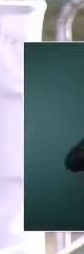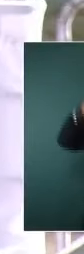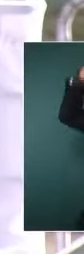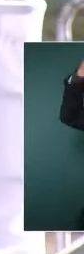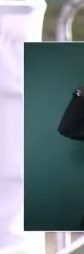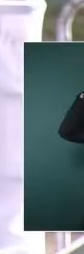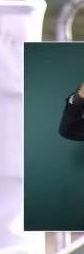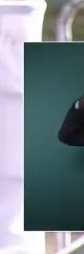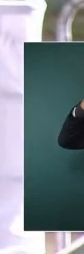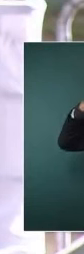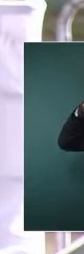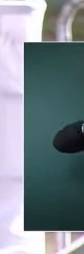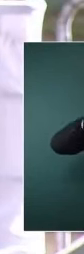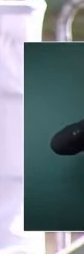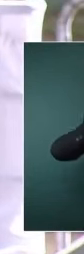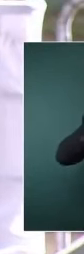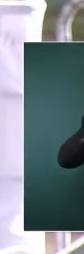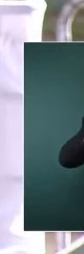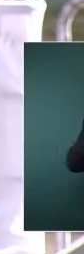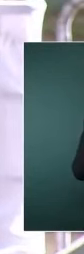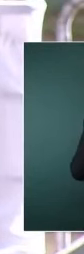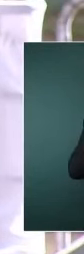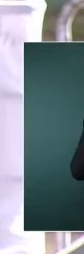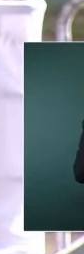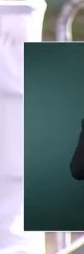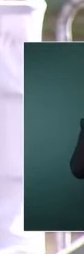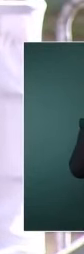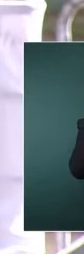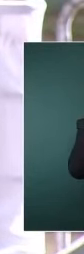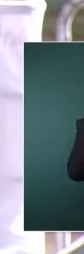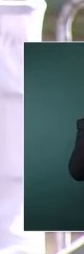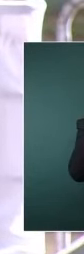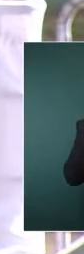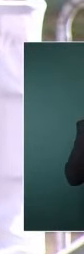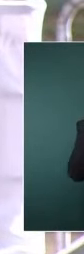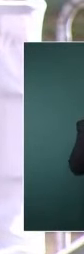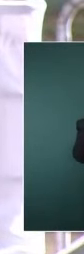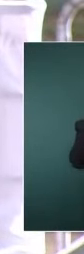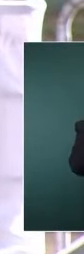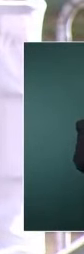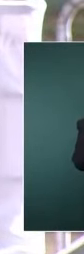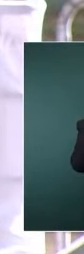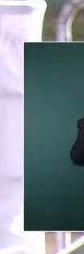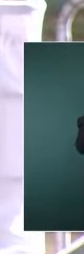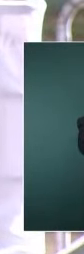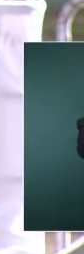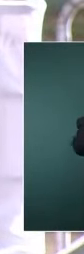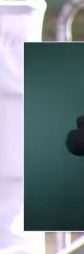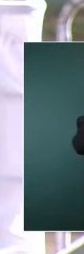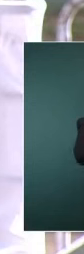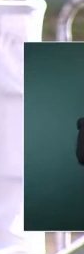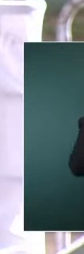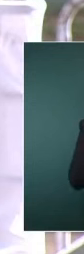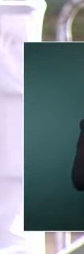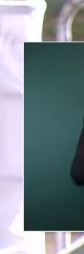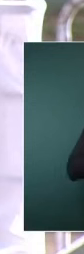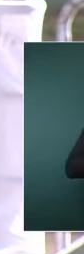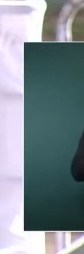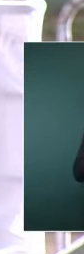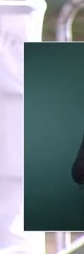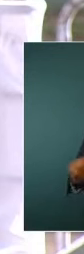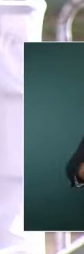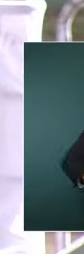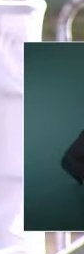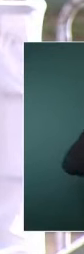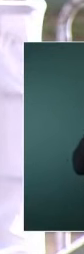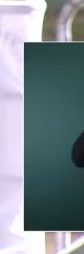los contratos de la reforma energética, según testigos de los encuentros. Por eso no faltó el vivo que en vez de pedir sus